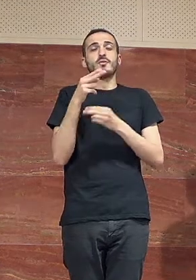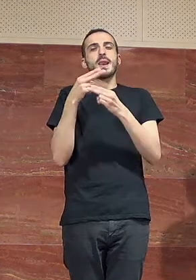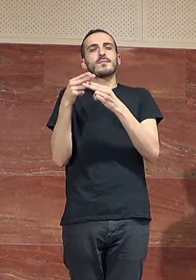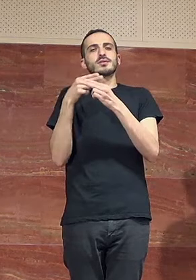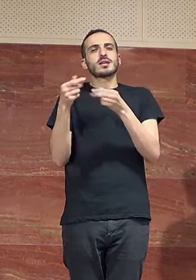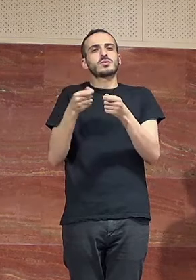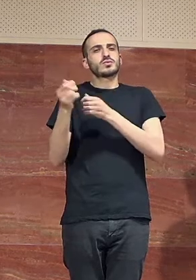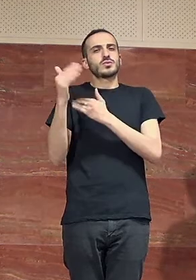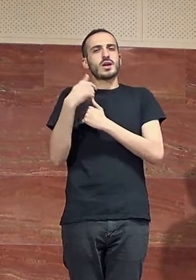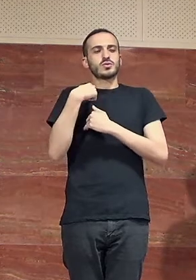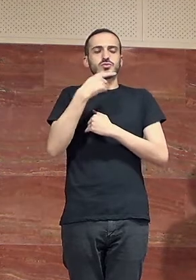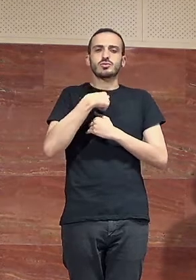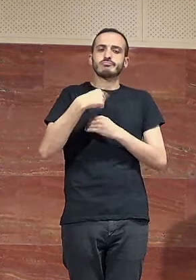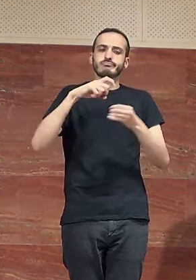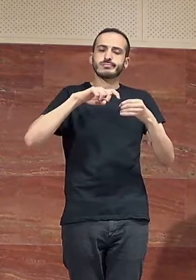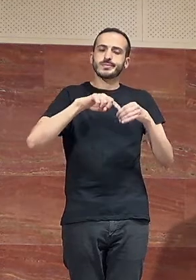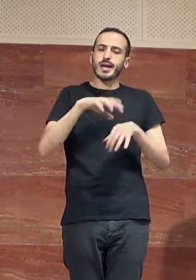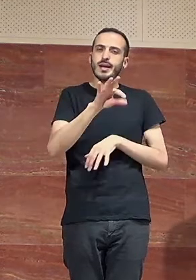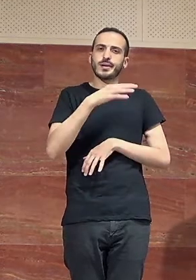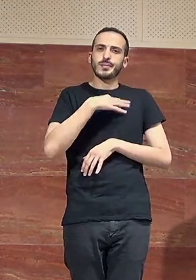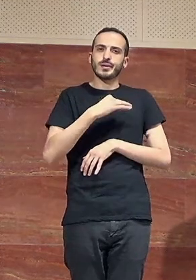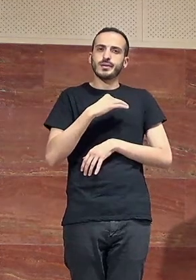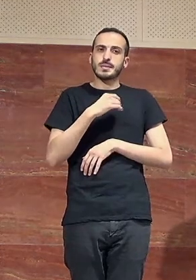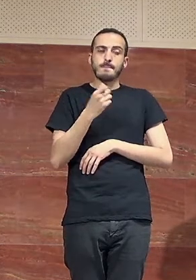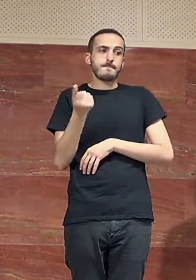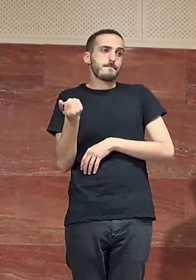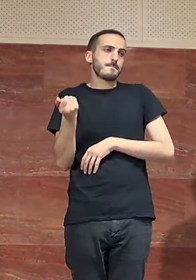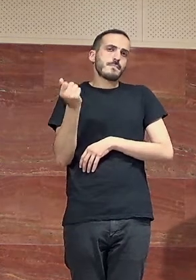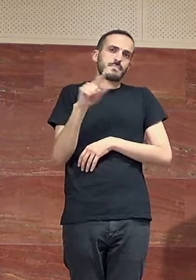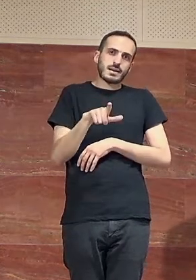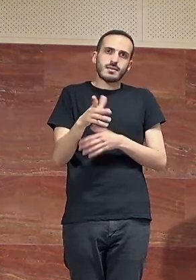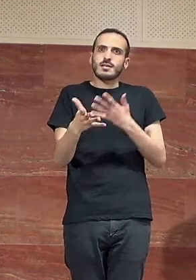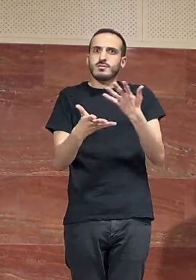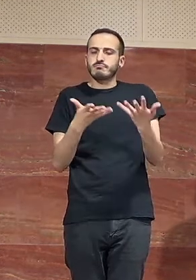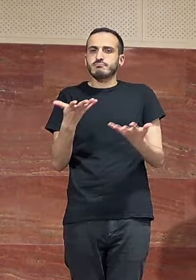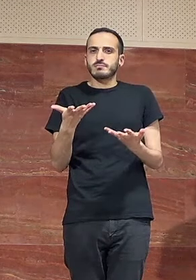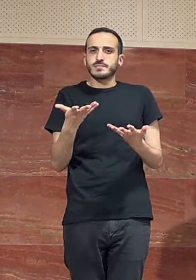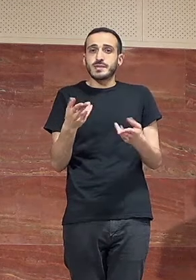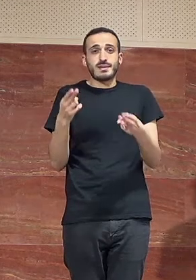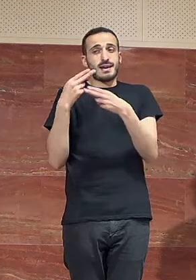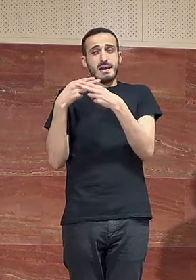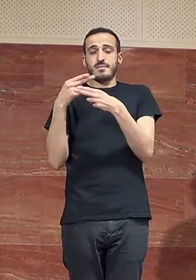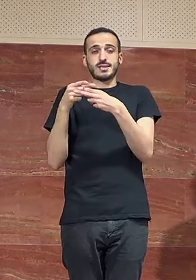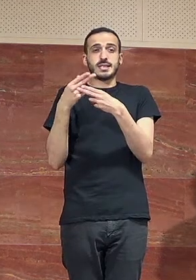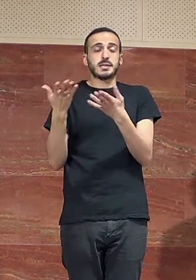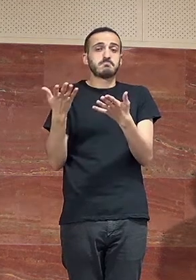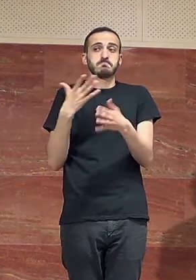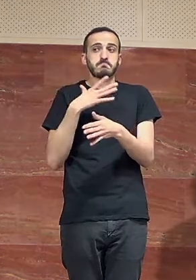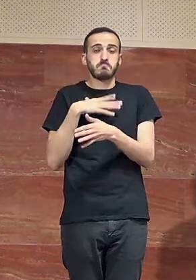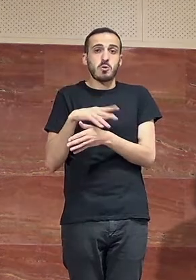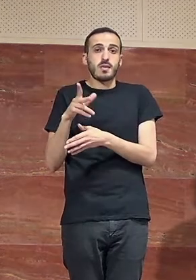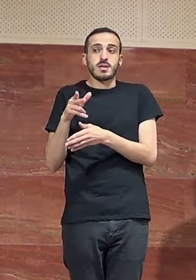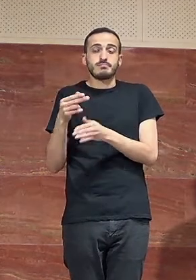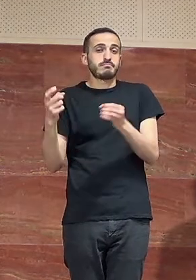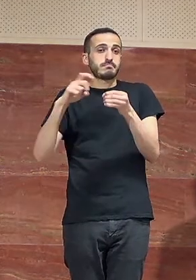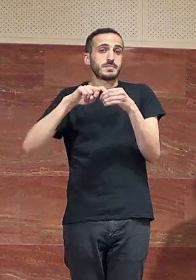completamente distintas y, sin embargo, parecen similares, ¿no? Y la política es imprescindible porque